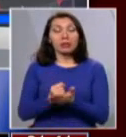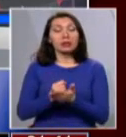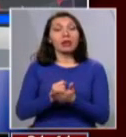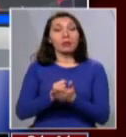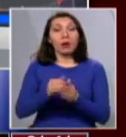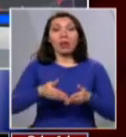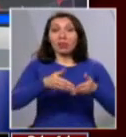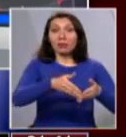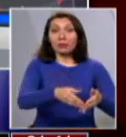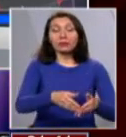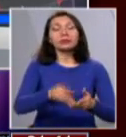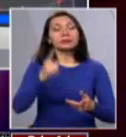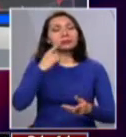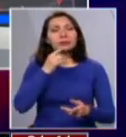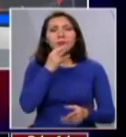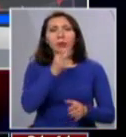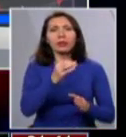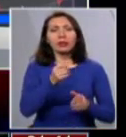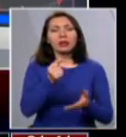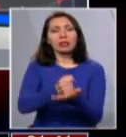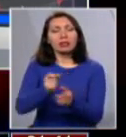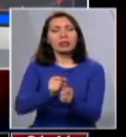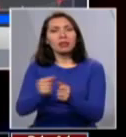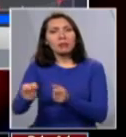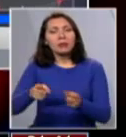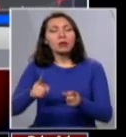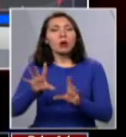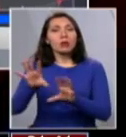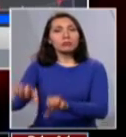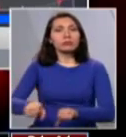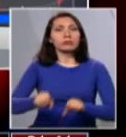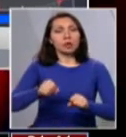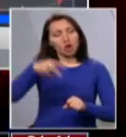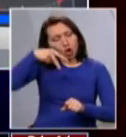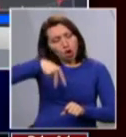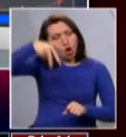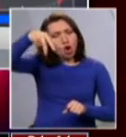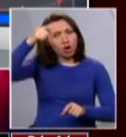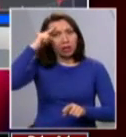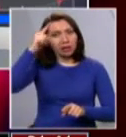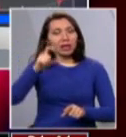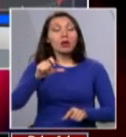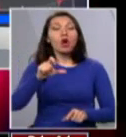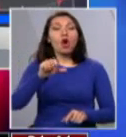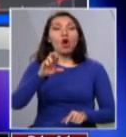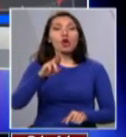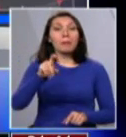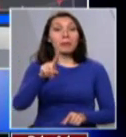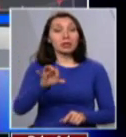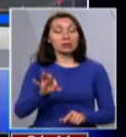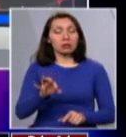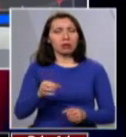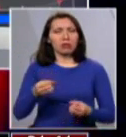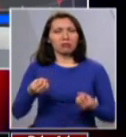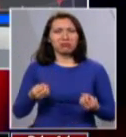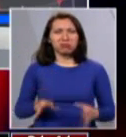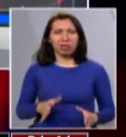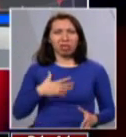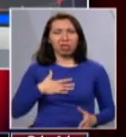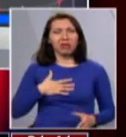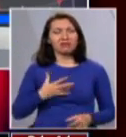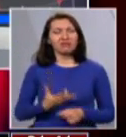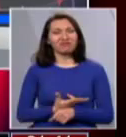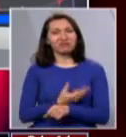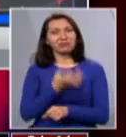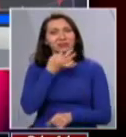que tenían que ver con el tema de las capturas la zona norte que involucraban directamente a corpesca le ha defraudado lo que ha sabido